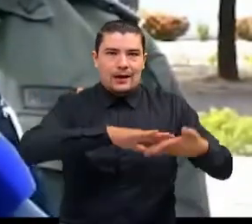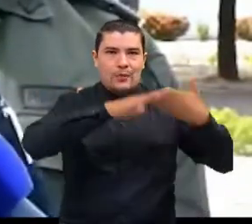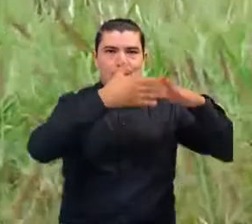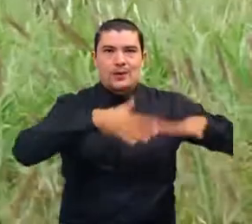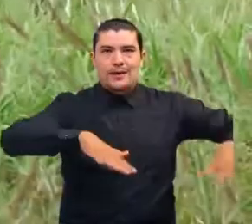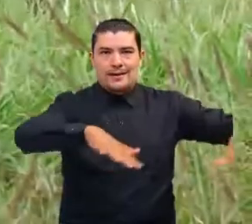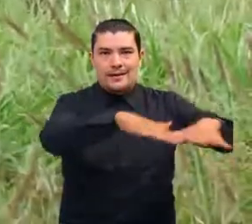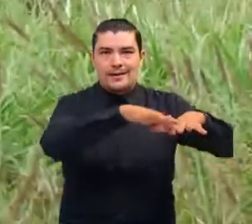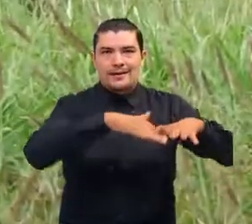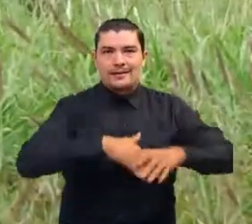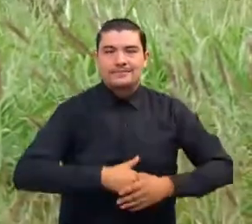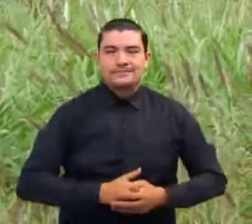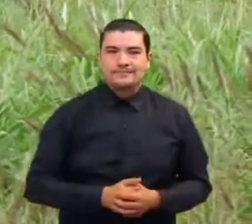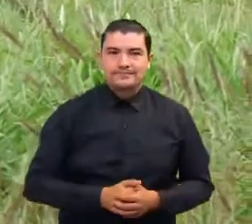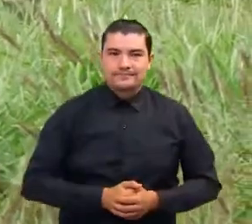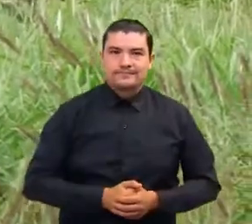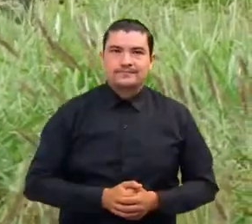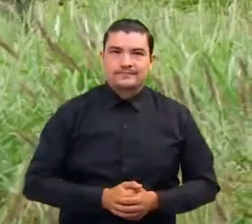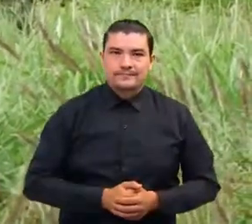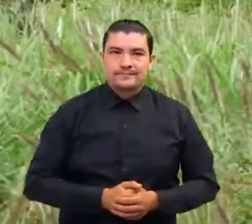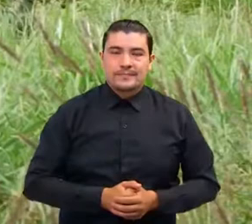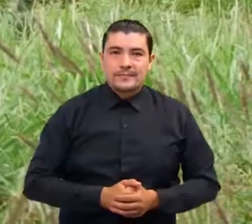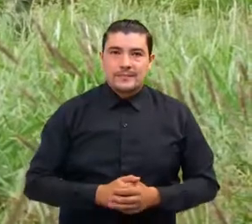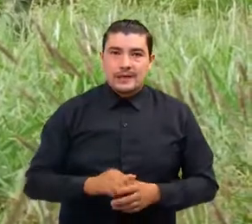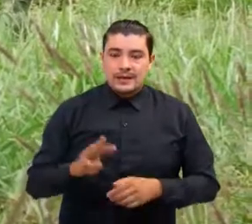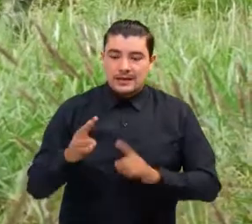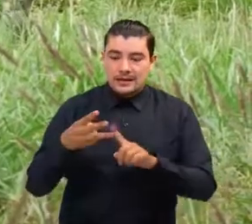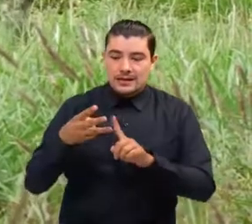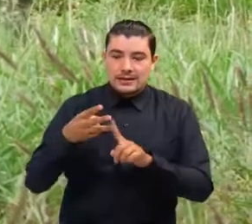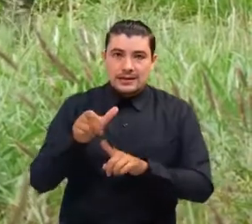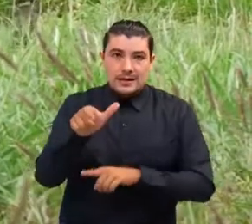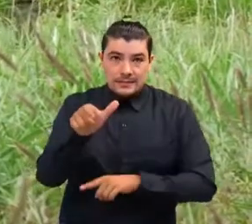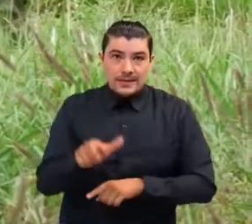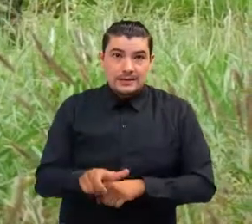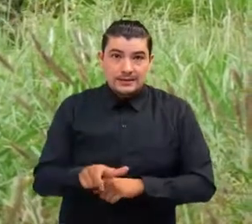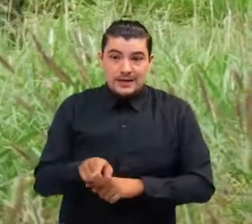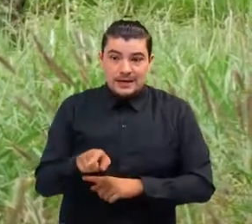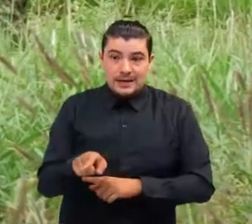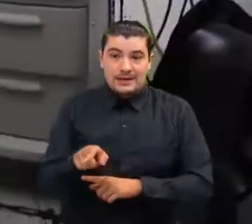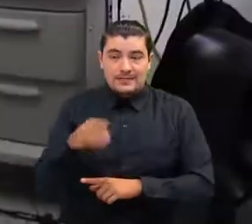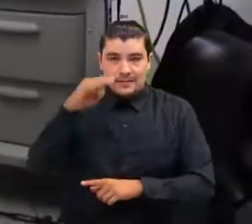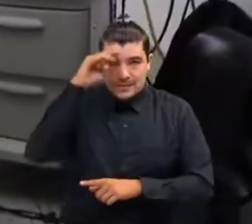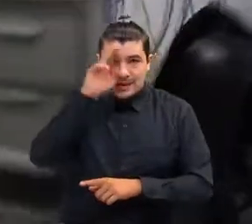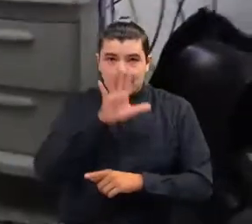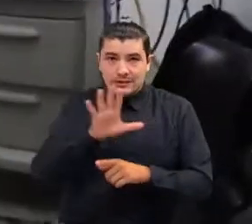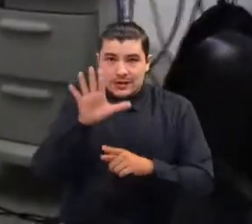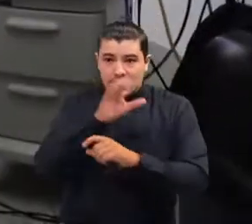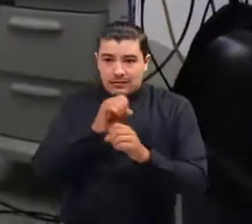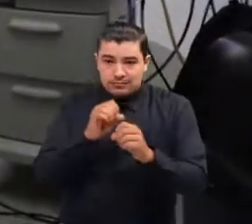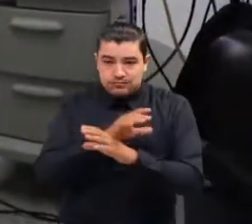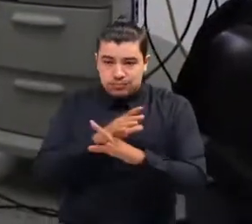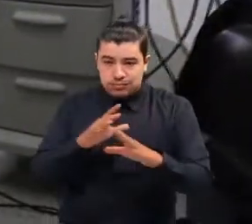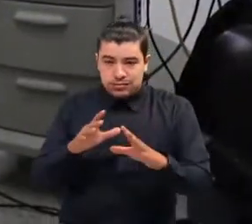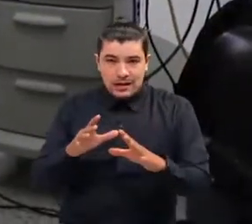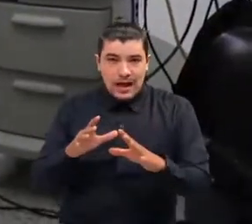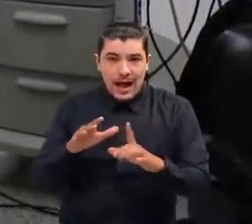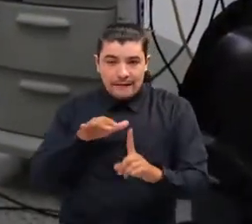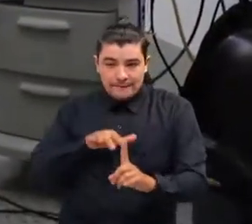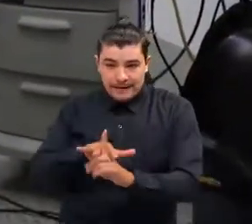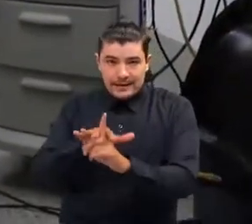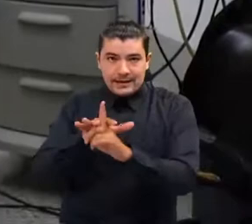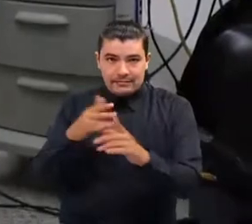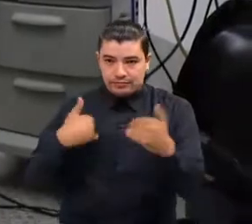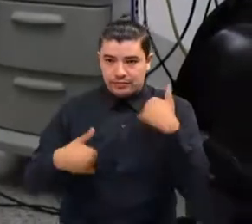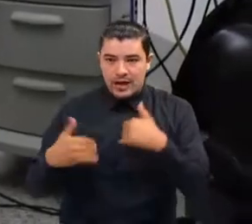región del país. Por ahora, el tercer policía que resultó herido en el atentado se recupera en un centro asistencial en